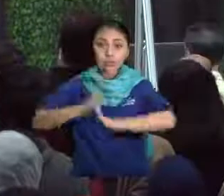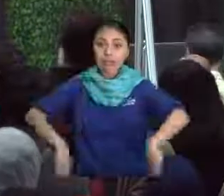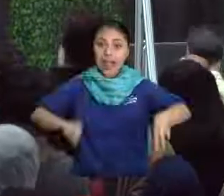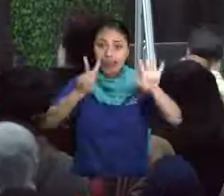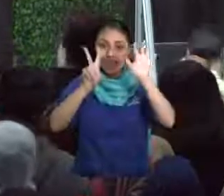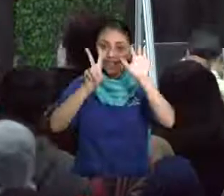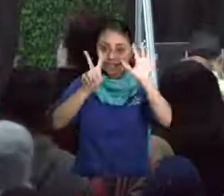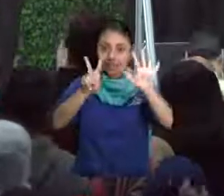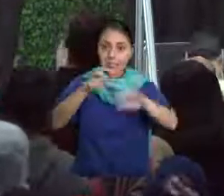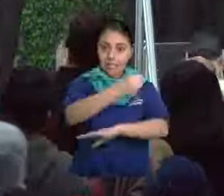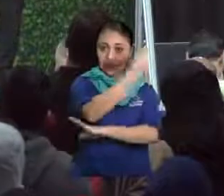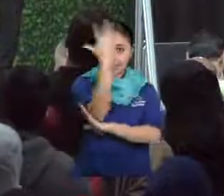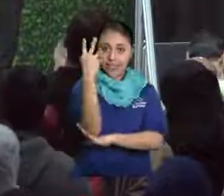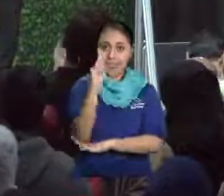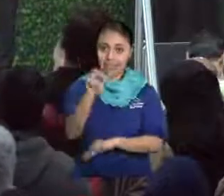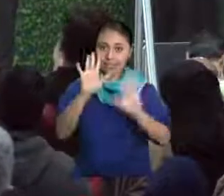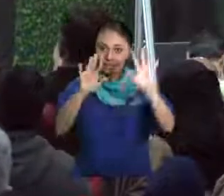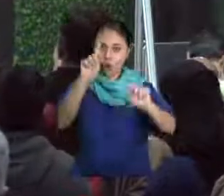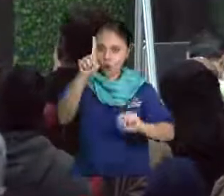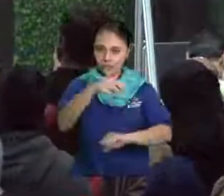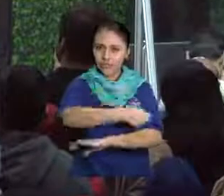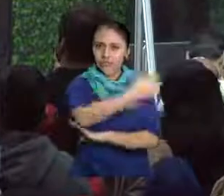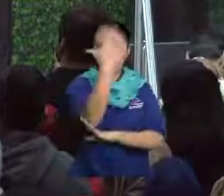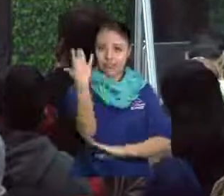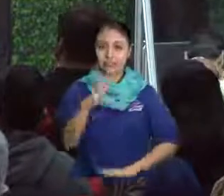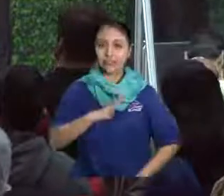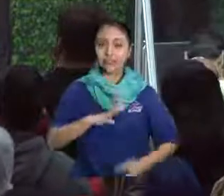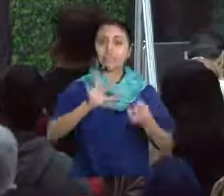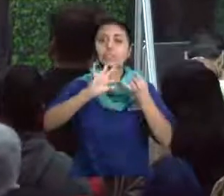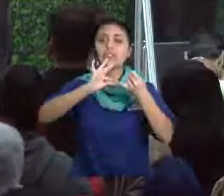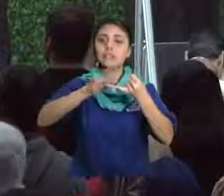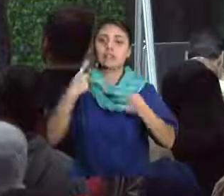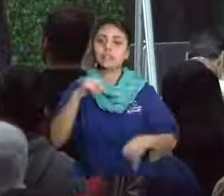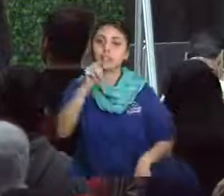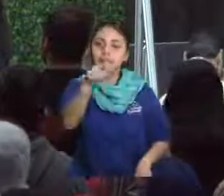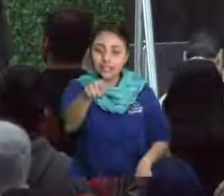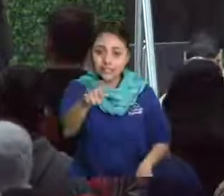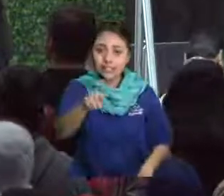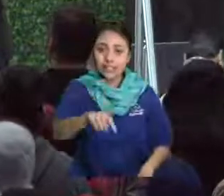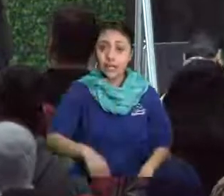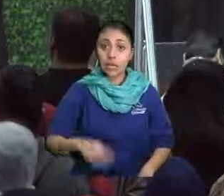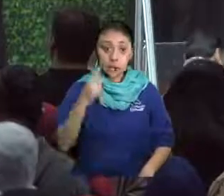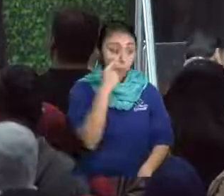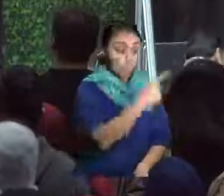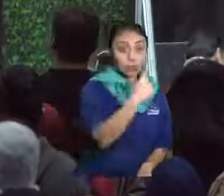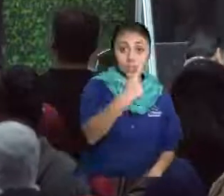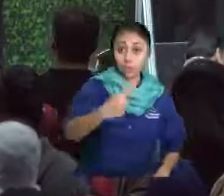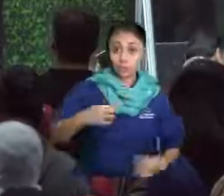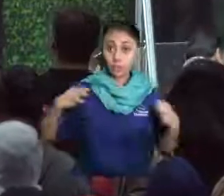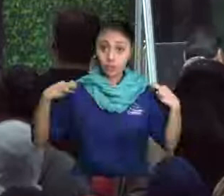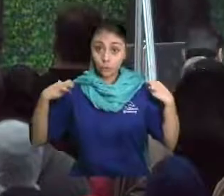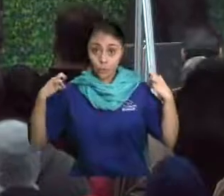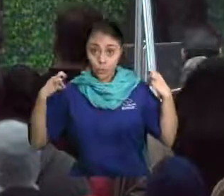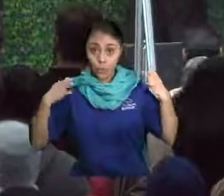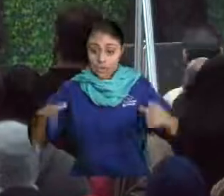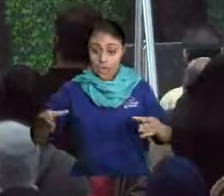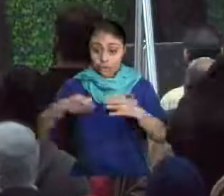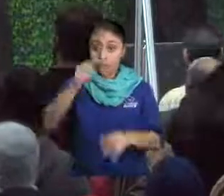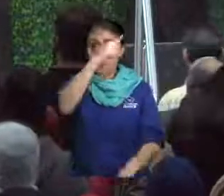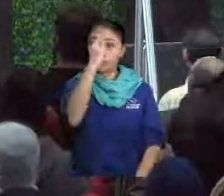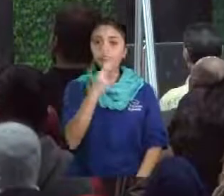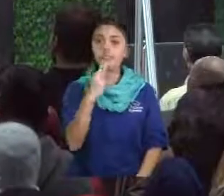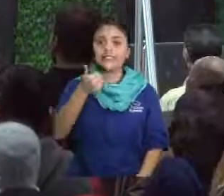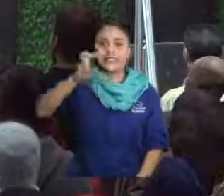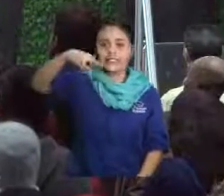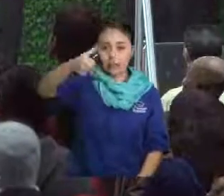siempre. Amén. Mientras damos espacio a que sigan viniendo, vamos a empezar